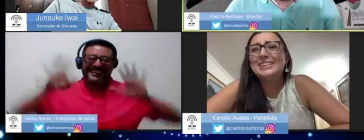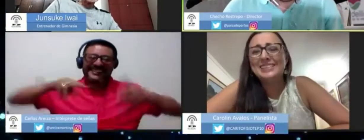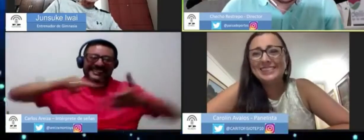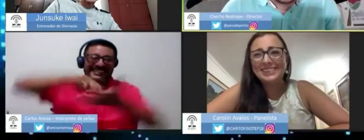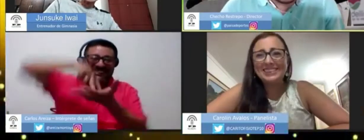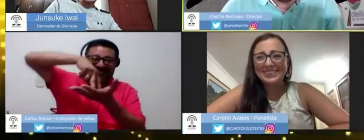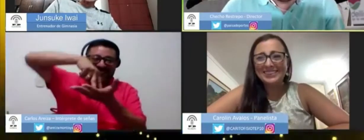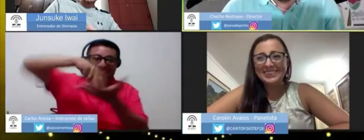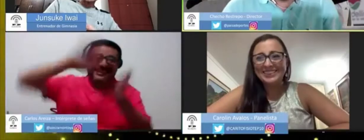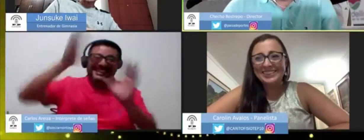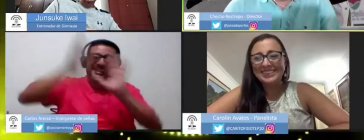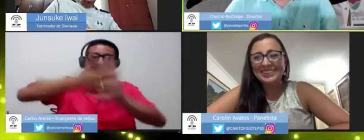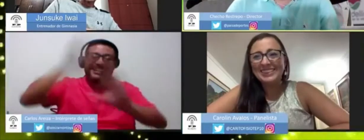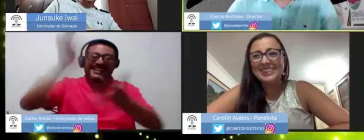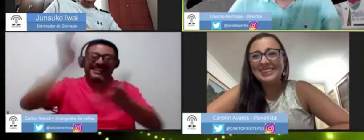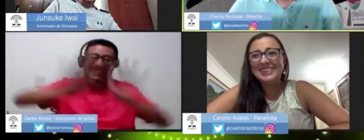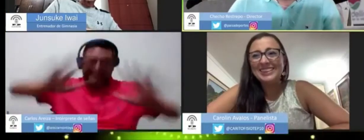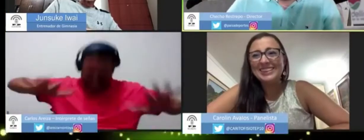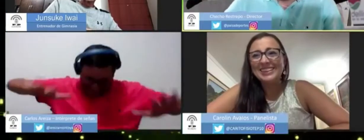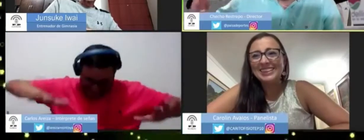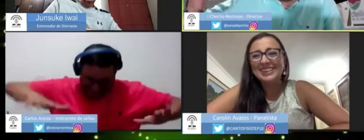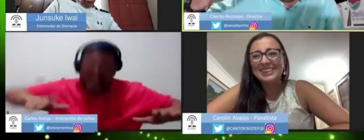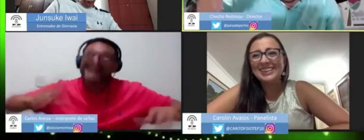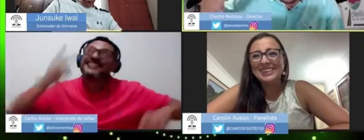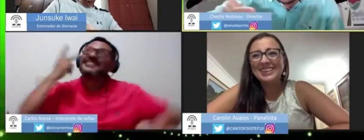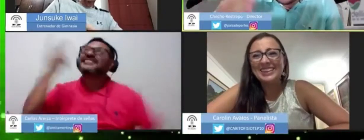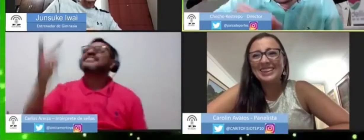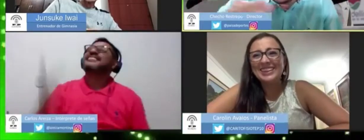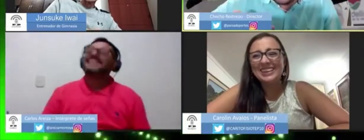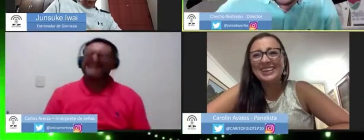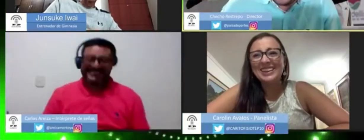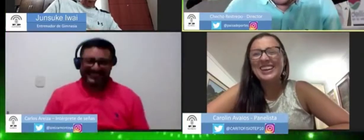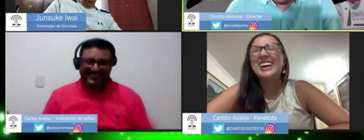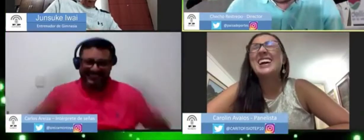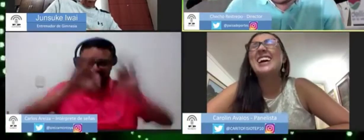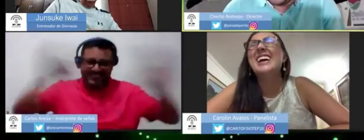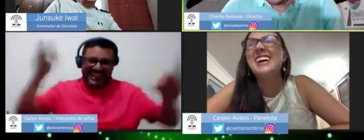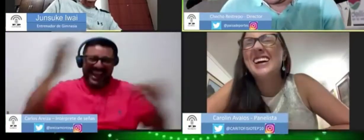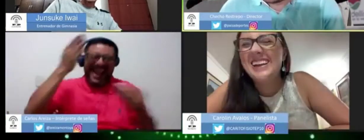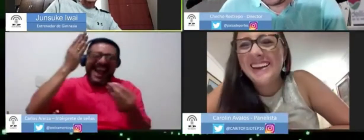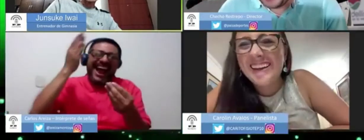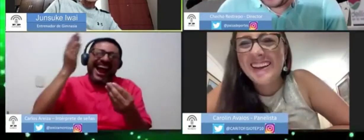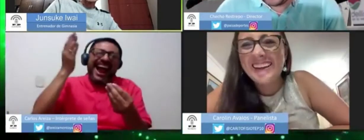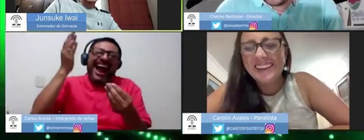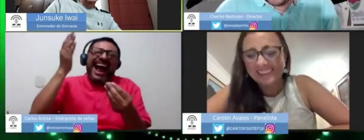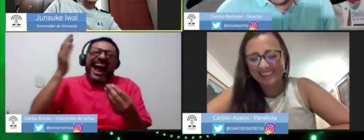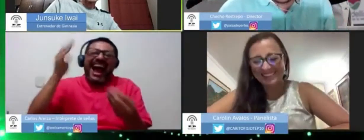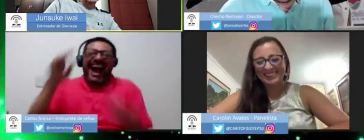¿cierto, Che? Yo me paro al lado de la barra, pero de salchichón picadita con limón, muy buena.